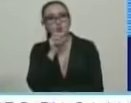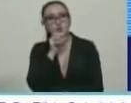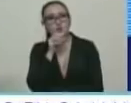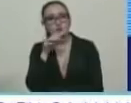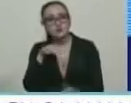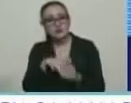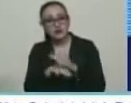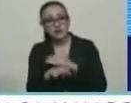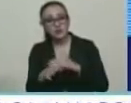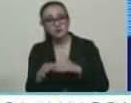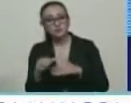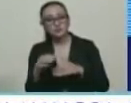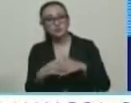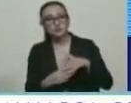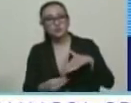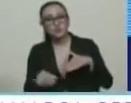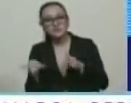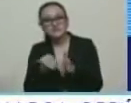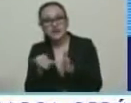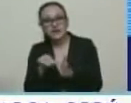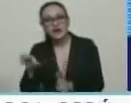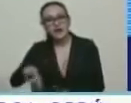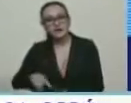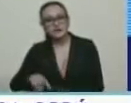en el sur, hacia el Orinoco.